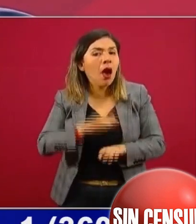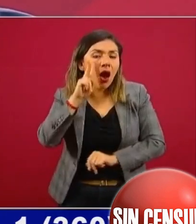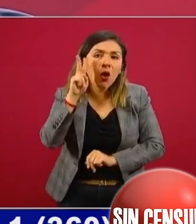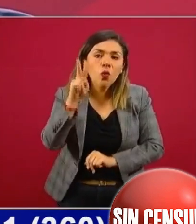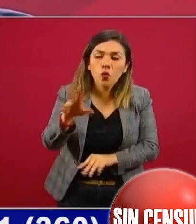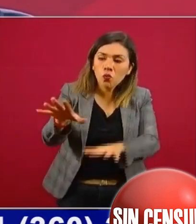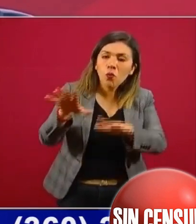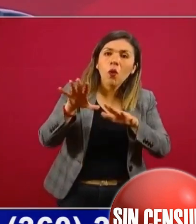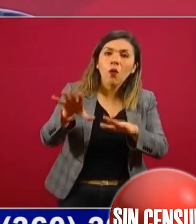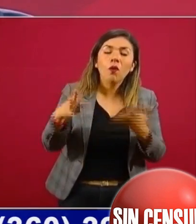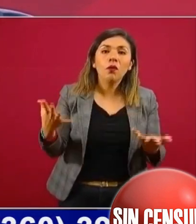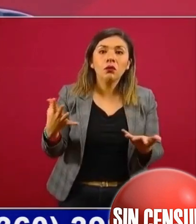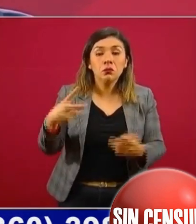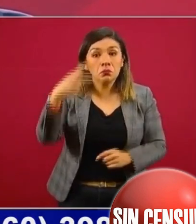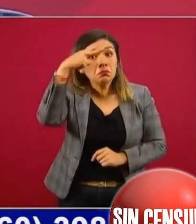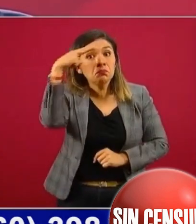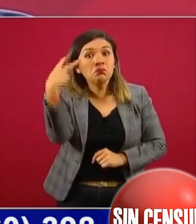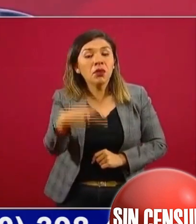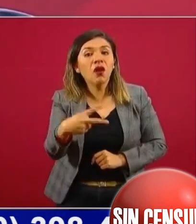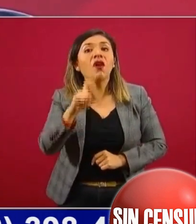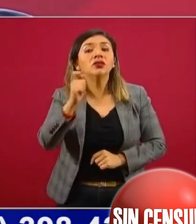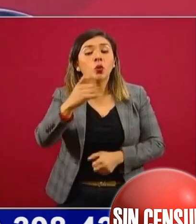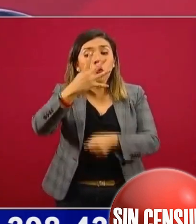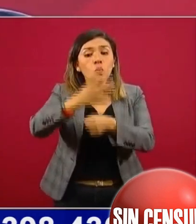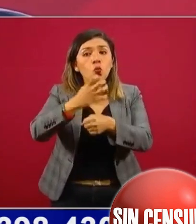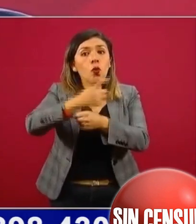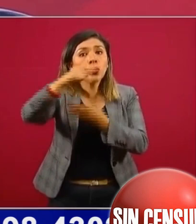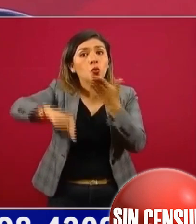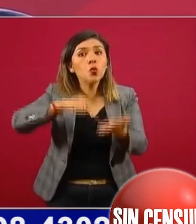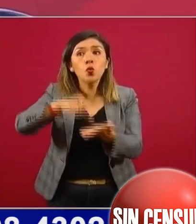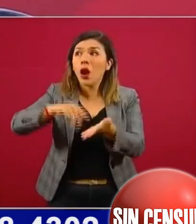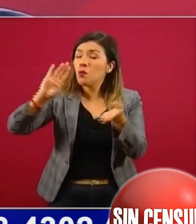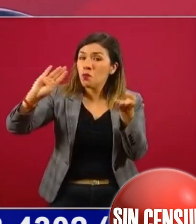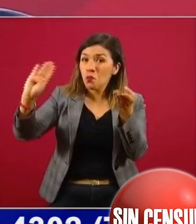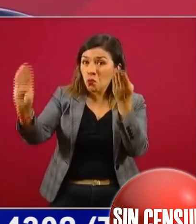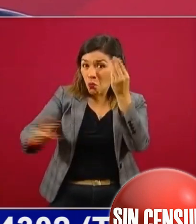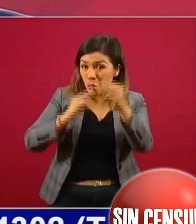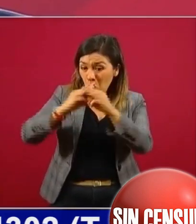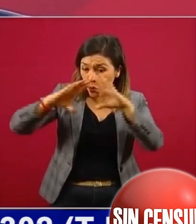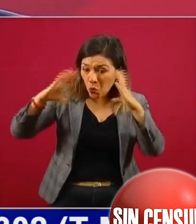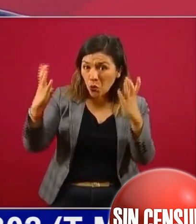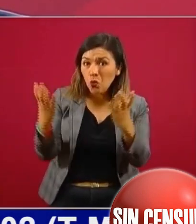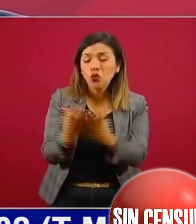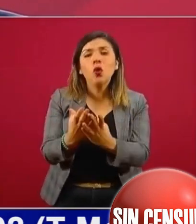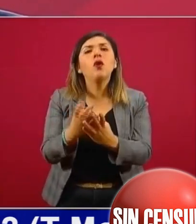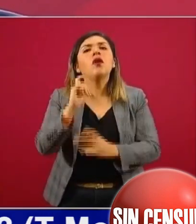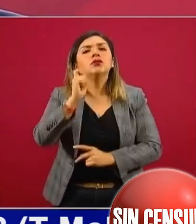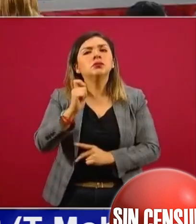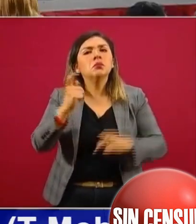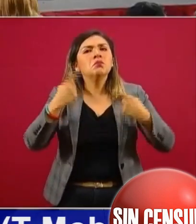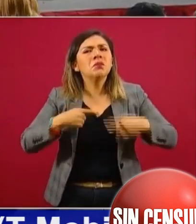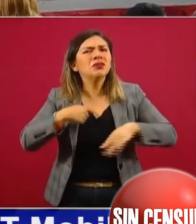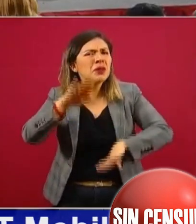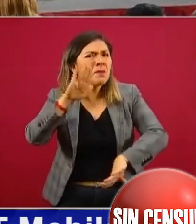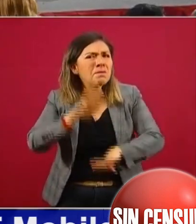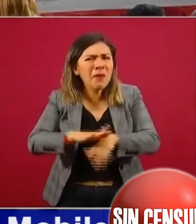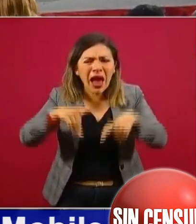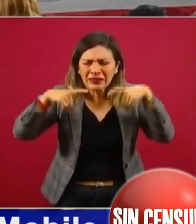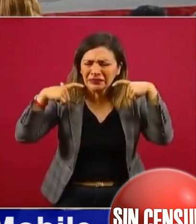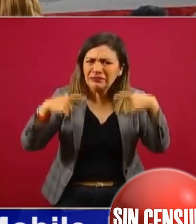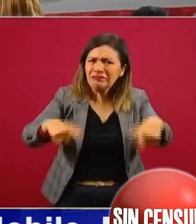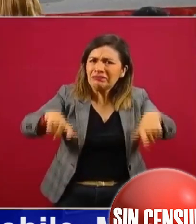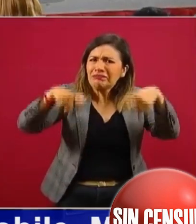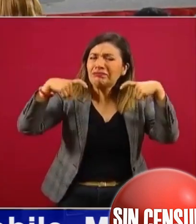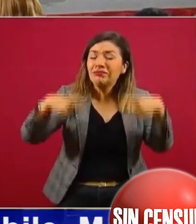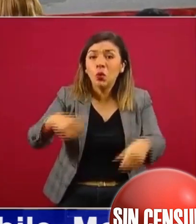México llegó a ocupar el 4.º lugar en el mundo en multimillonarios. 4.º lugar.